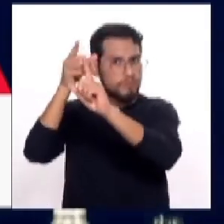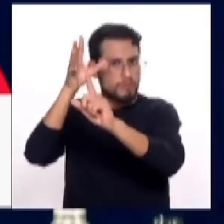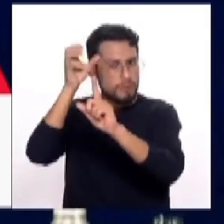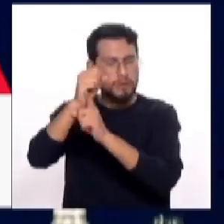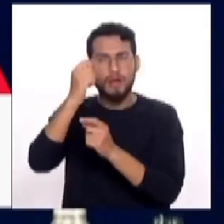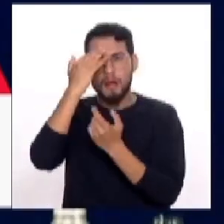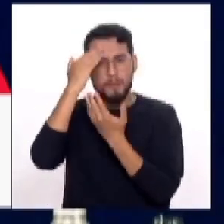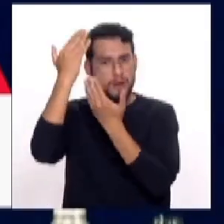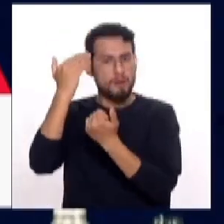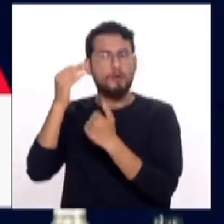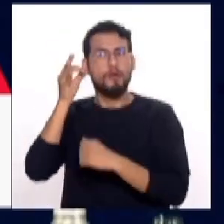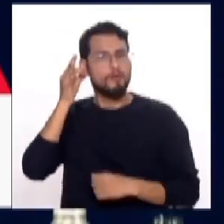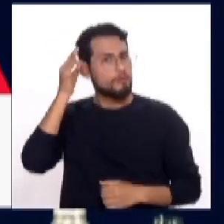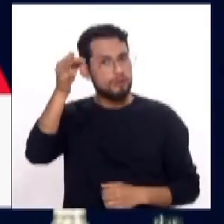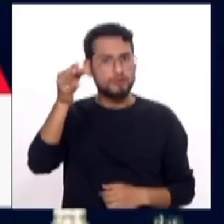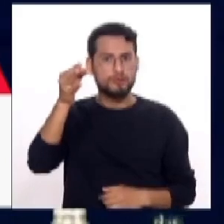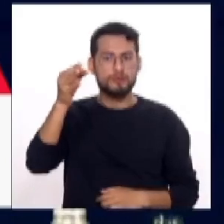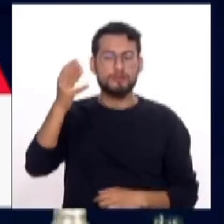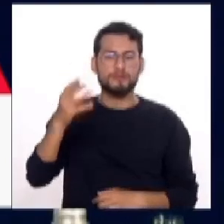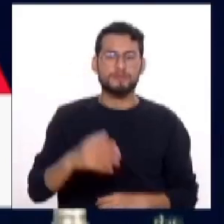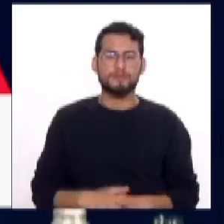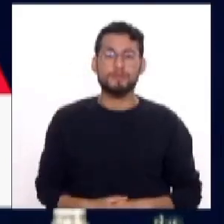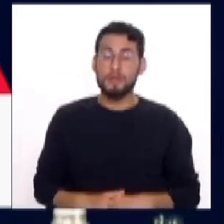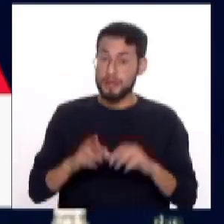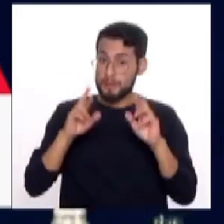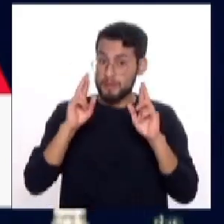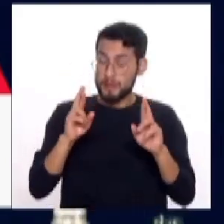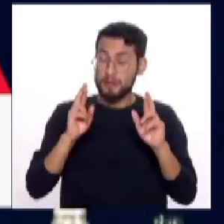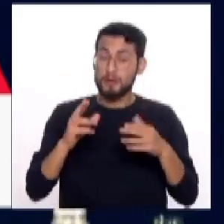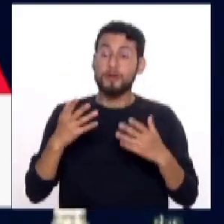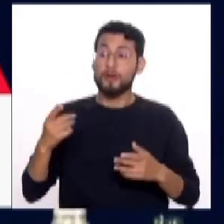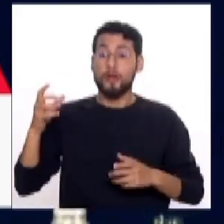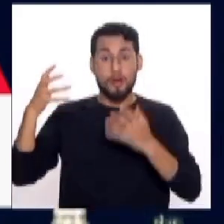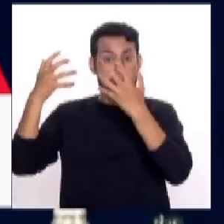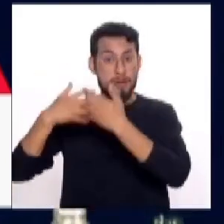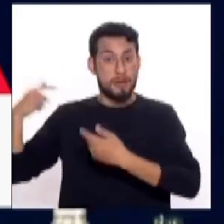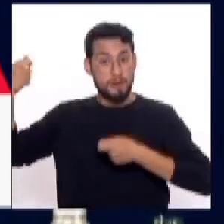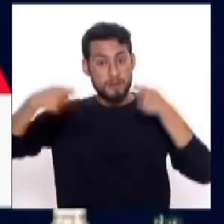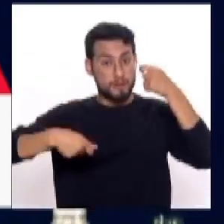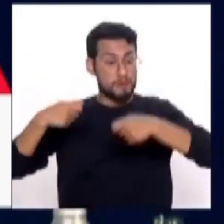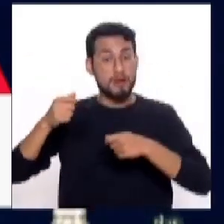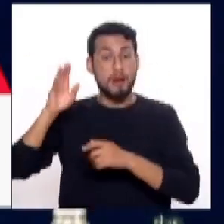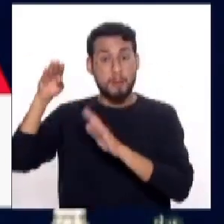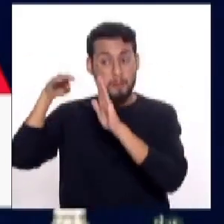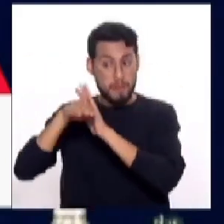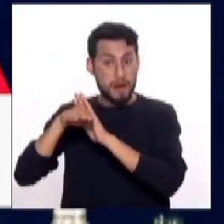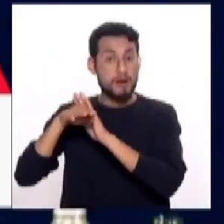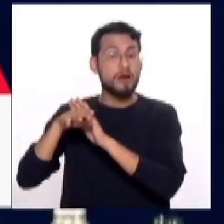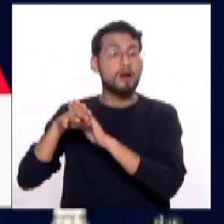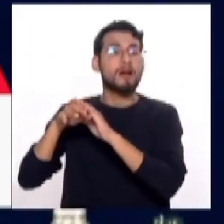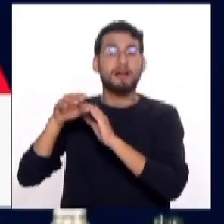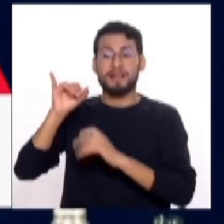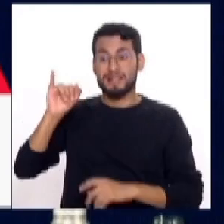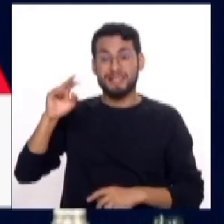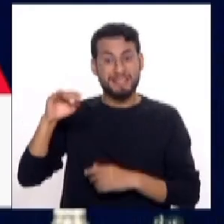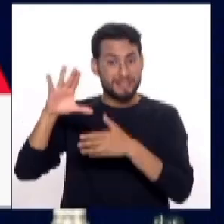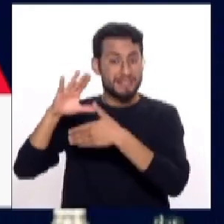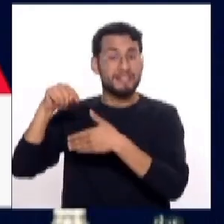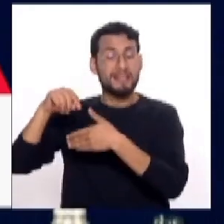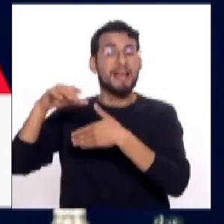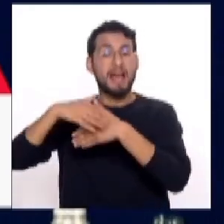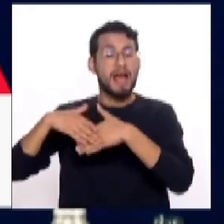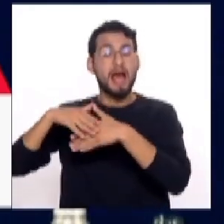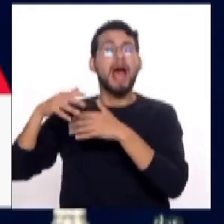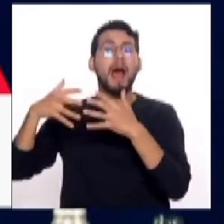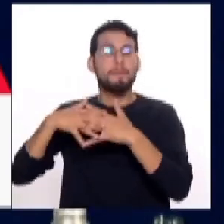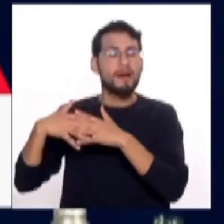con esperanza con futuro y Esperamos que los inversionistas a través del banco interamerican de desarrollo